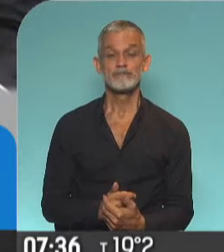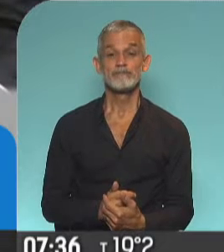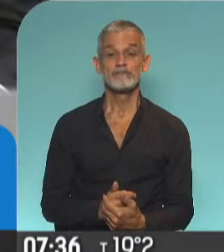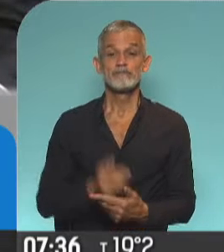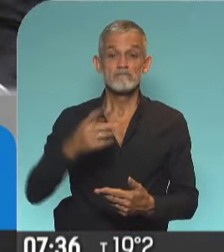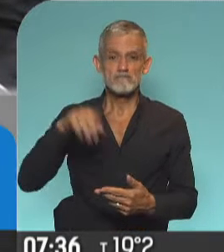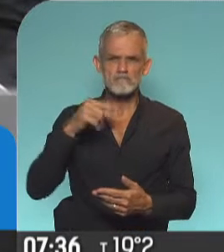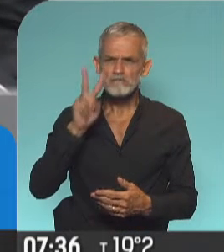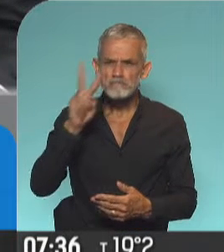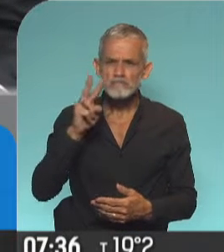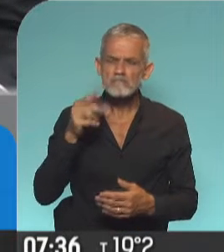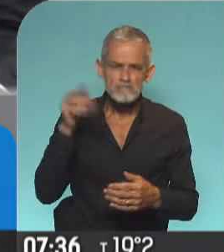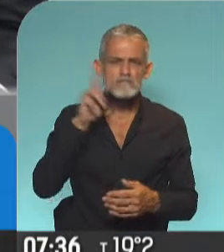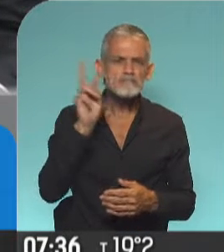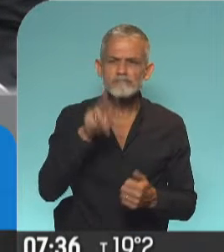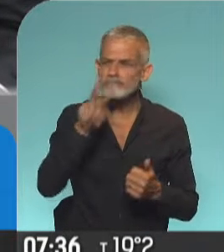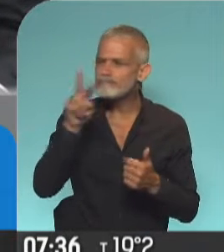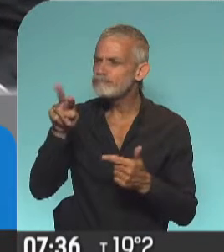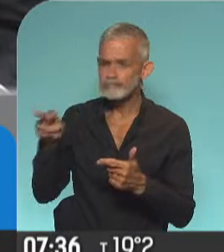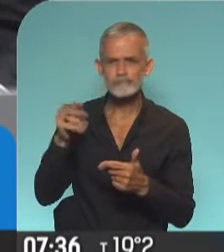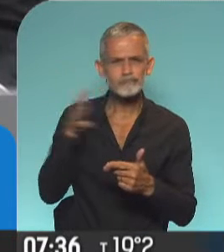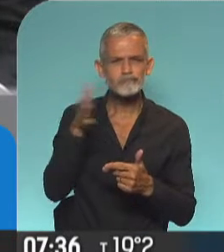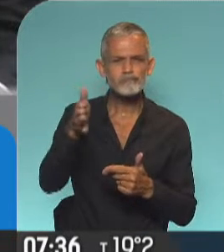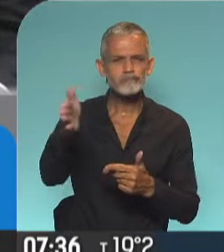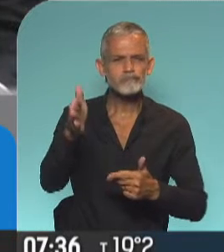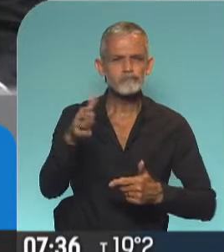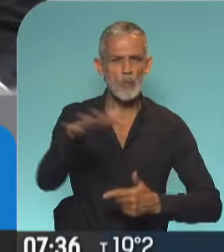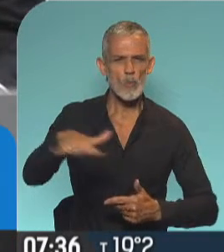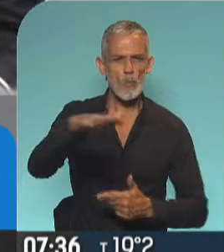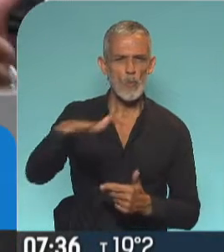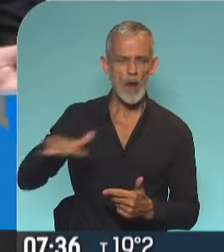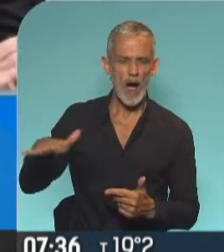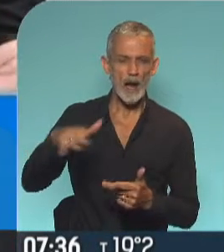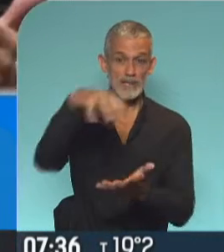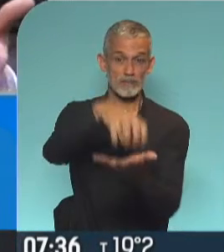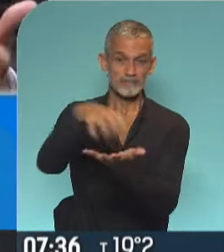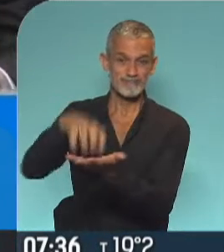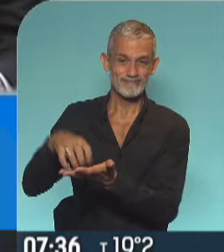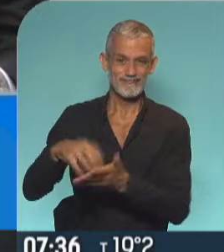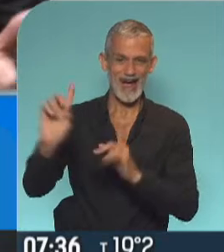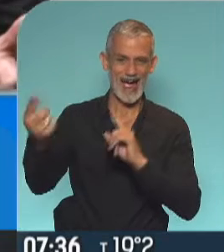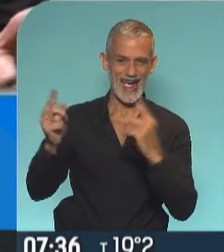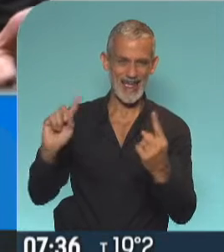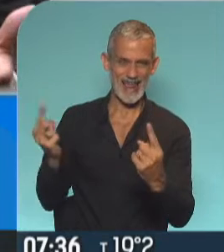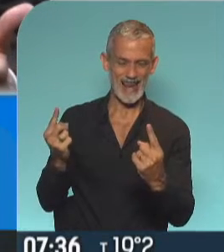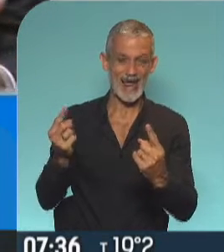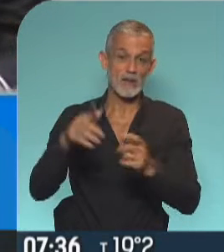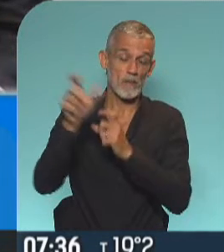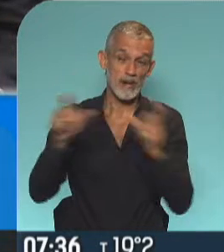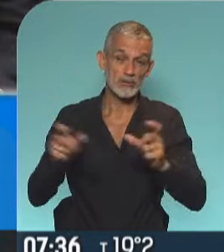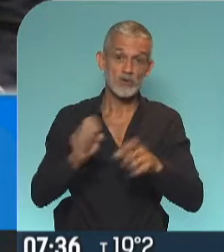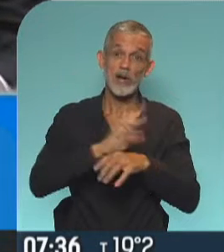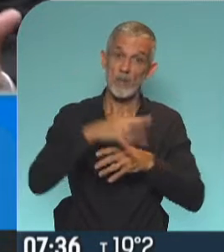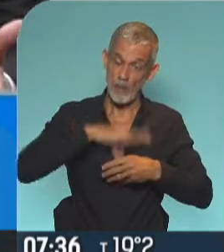Bueno, nos encontramos, recorrimos los distintos lugares donde se aísla la gente, tanto a las personas que